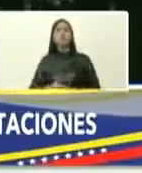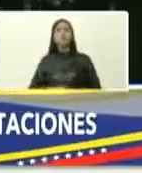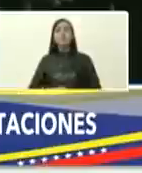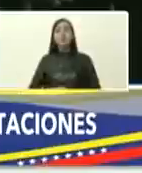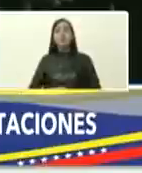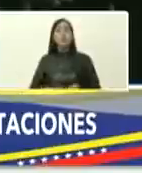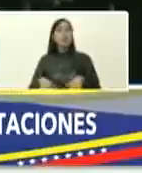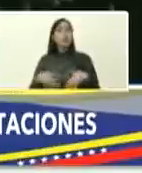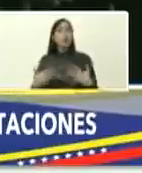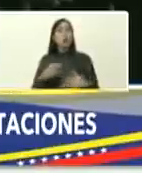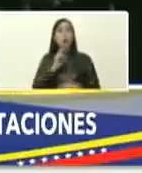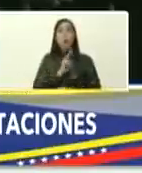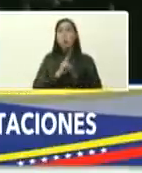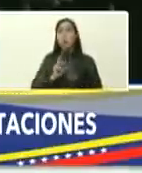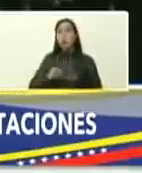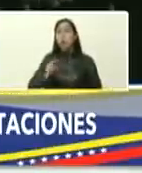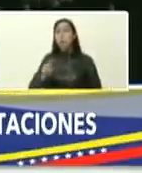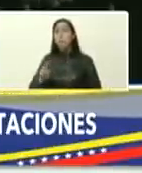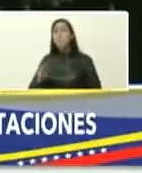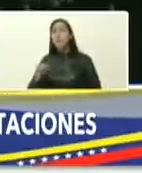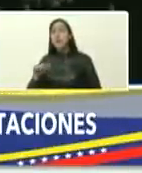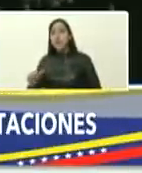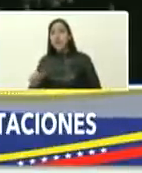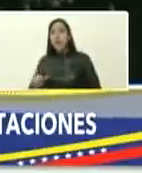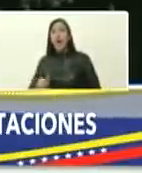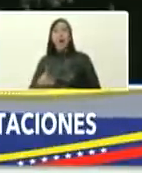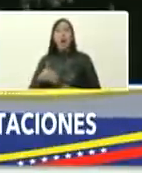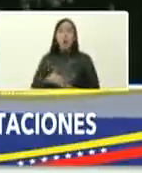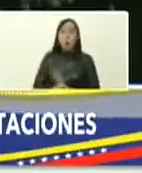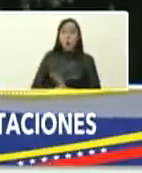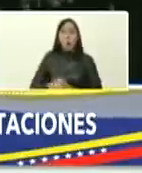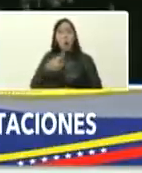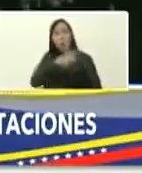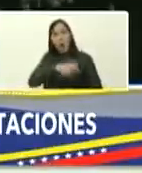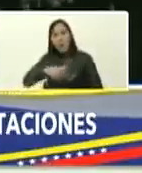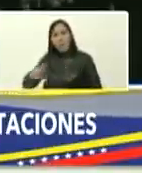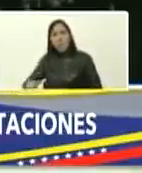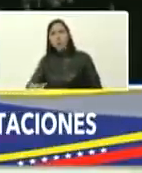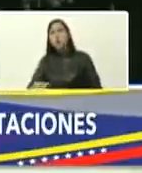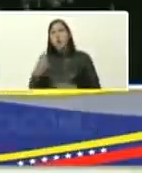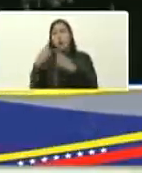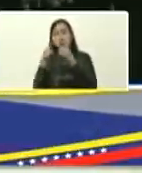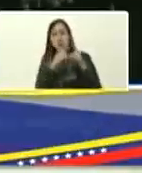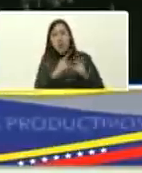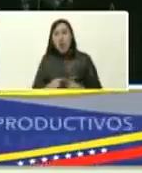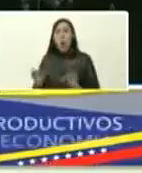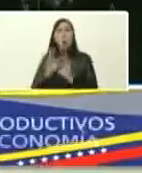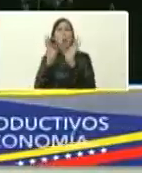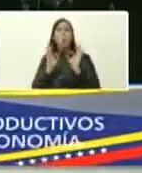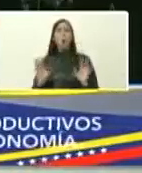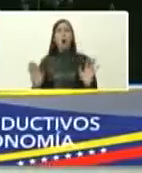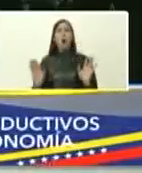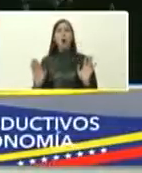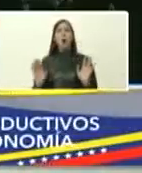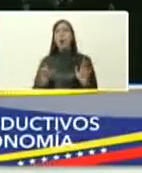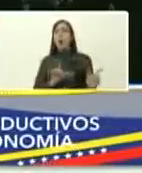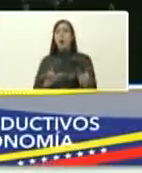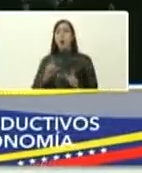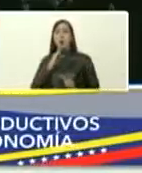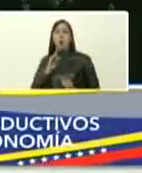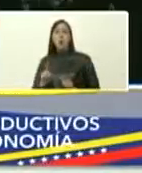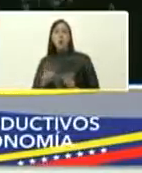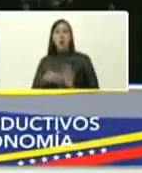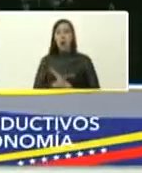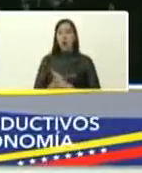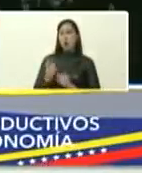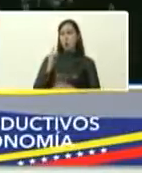es cualquier utopía en el aire, de alguien que se le ocurre que la sociedad puede ser así, así, así, asado, y listo, y dice, el que no haga lo que